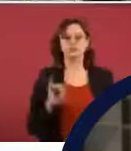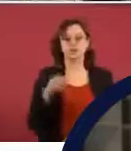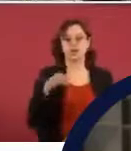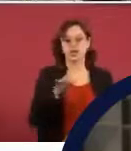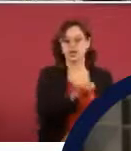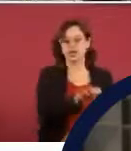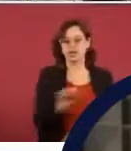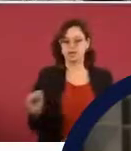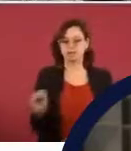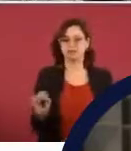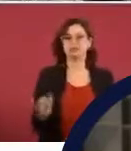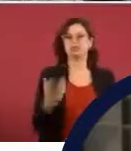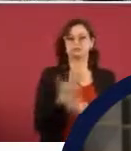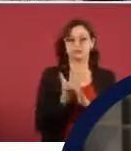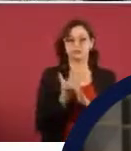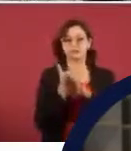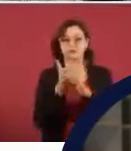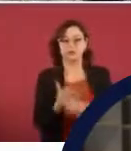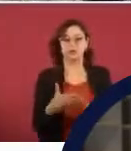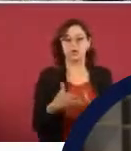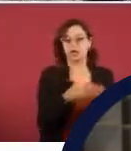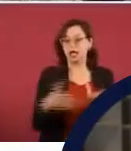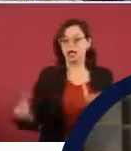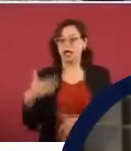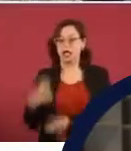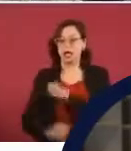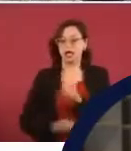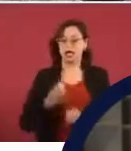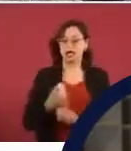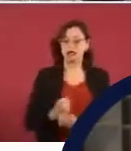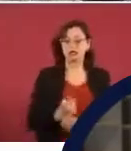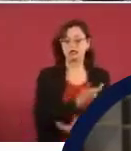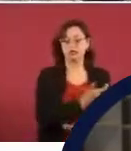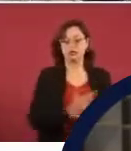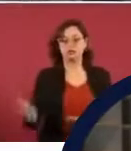óptimo. Entonces, bueno, pero eso depende de que se